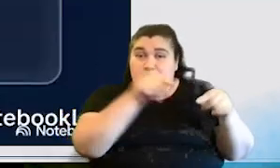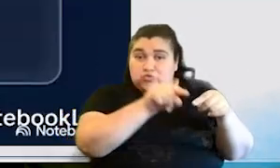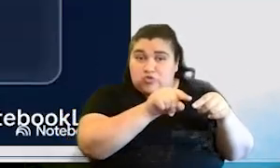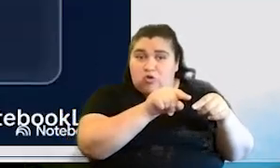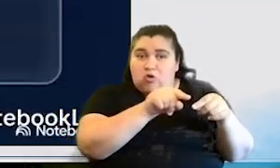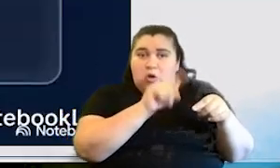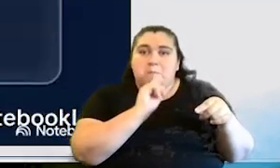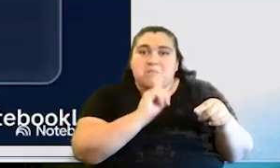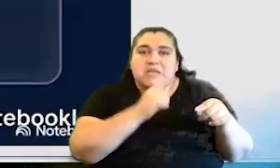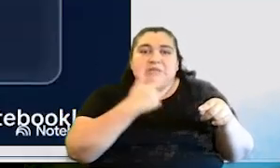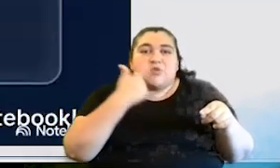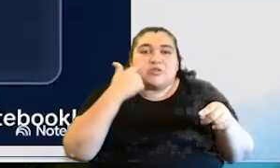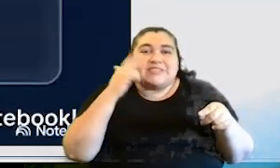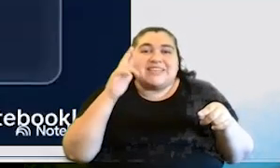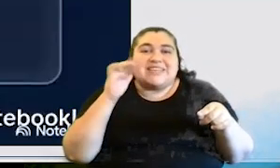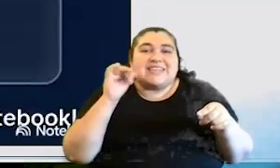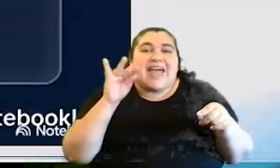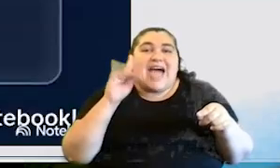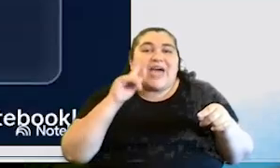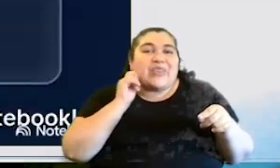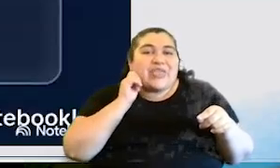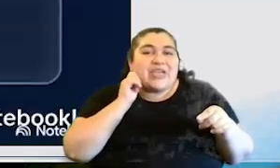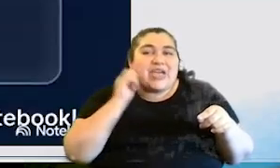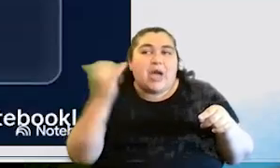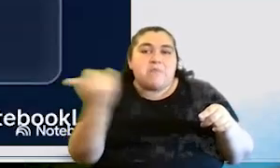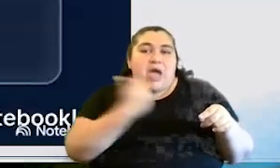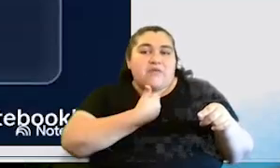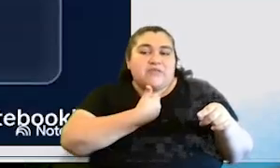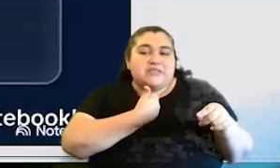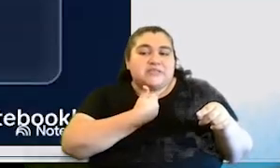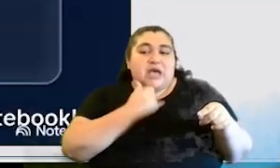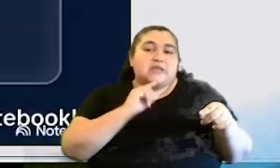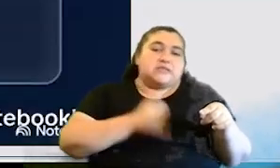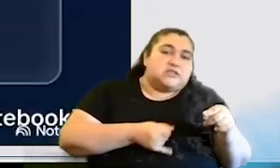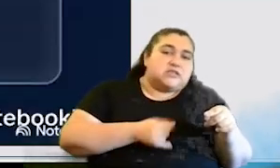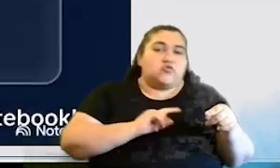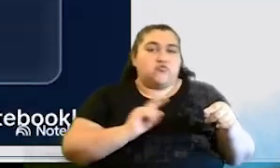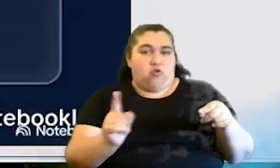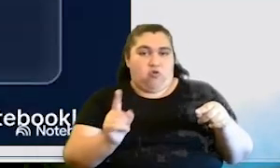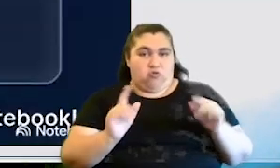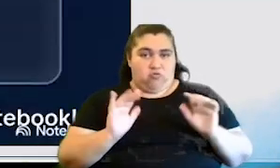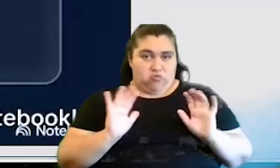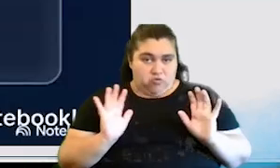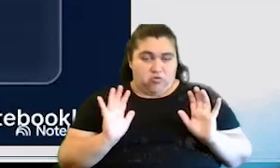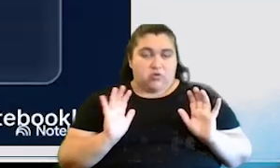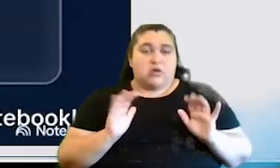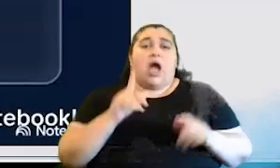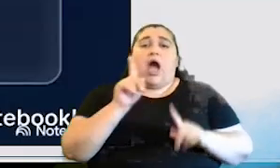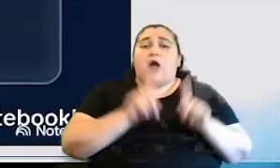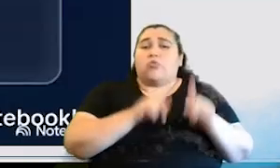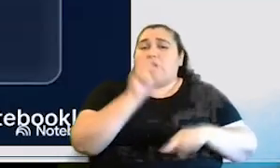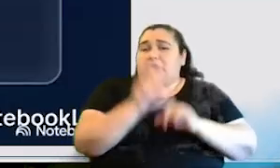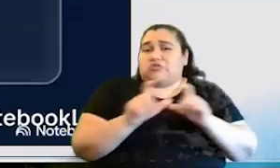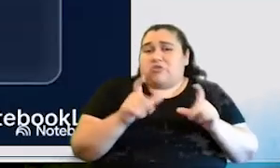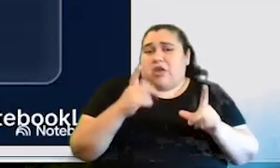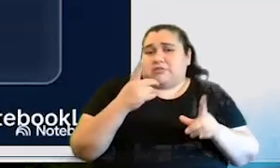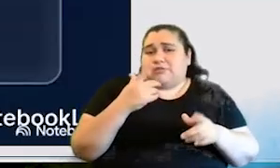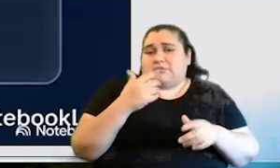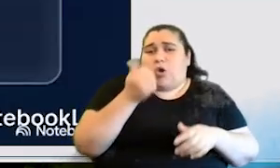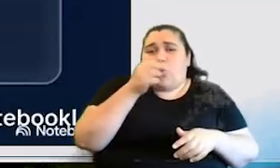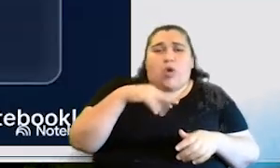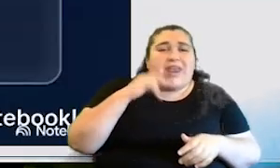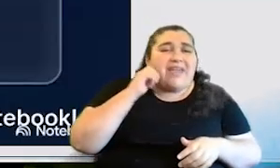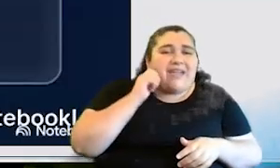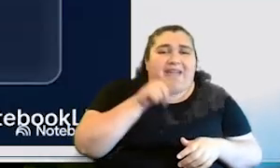el mismo CIRADIC les dice si está habilitado o no. Aquellas que no estén habilitadas, aunque sea una entidad sin fin de lucro, no tienen la posibilidad de